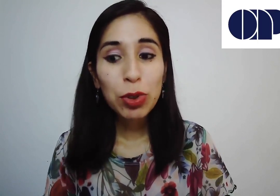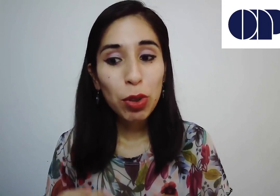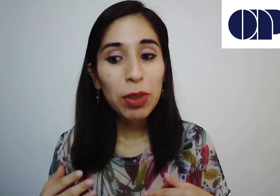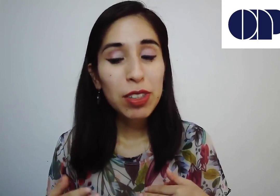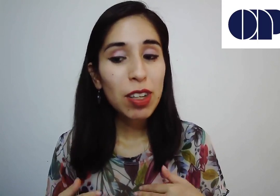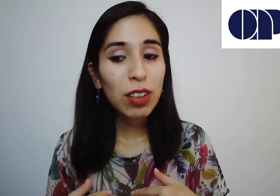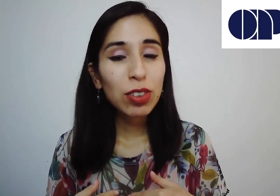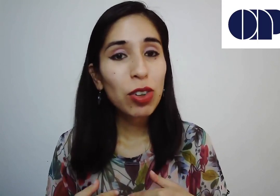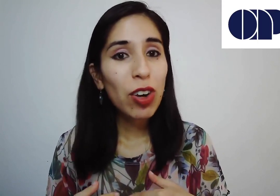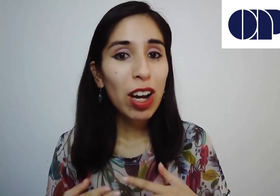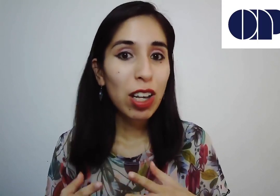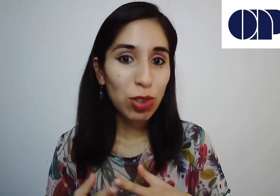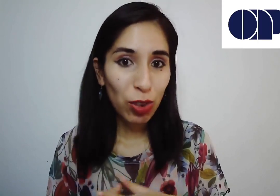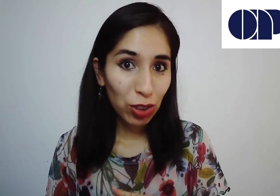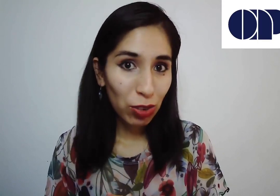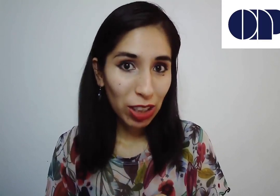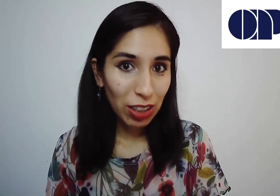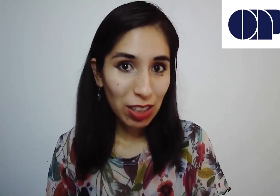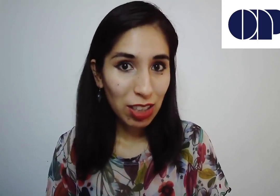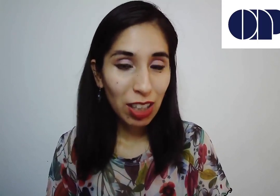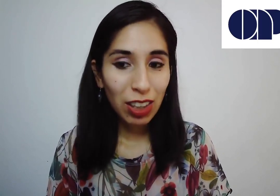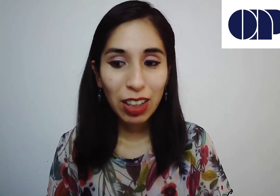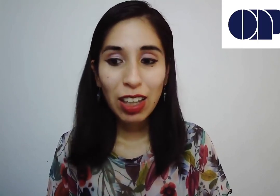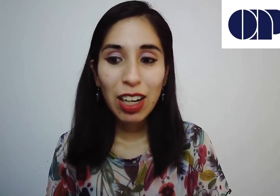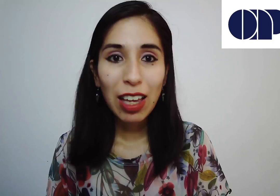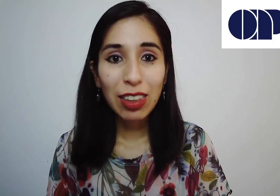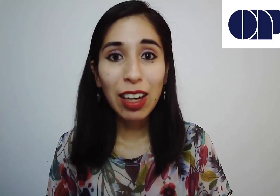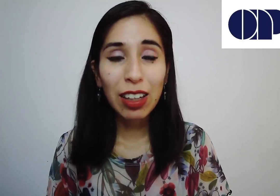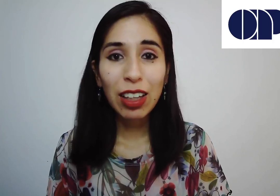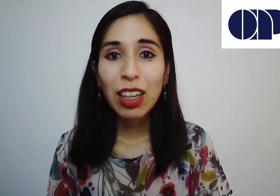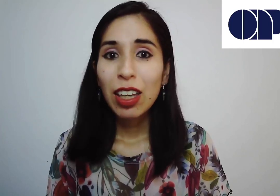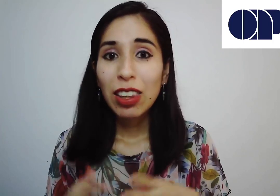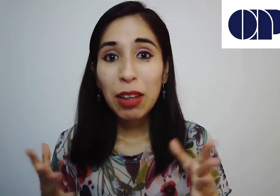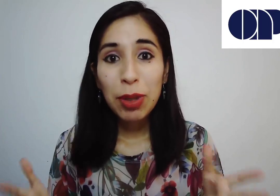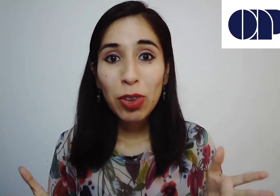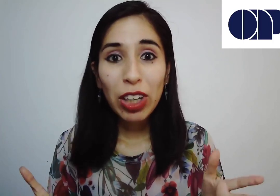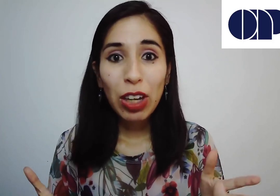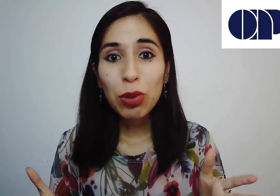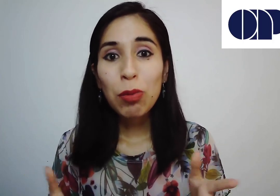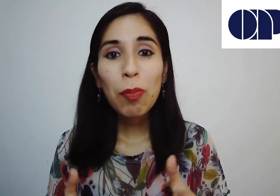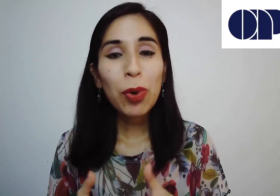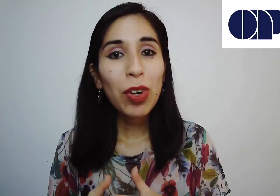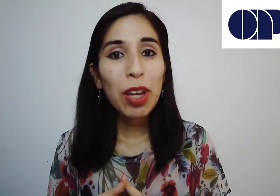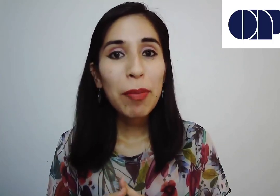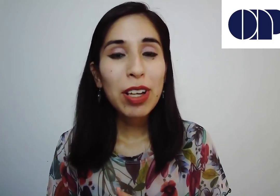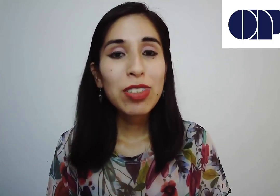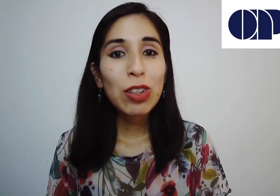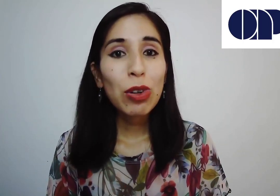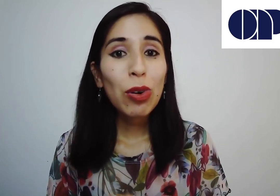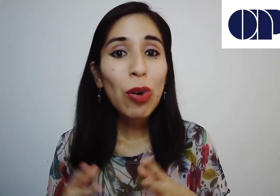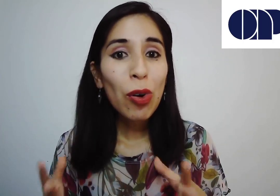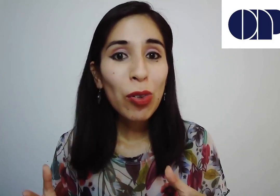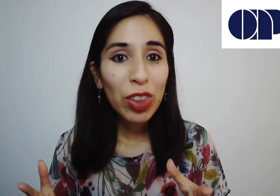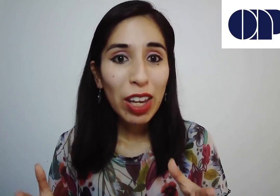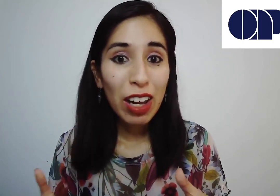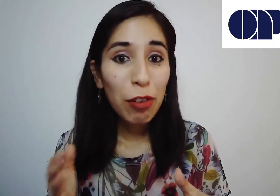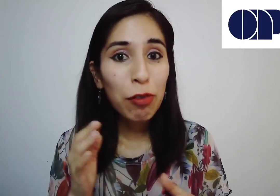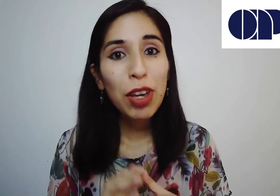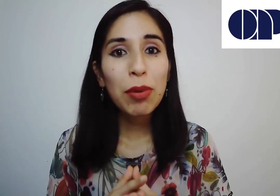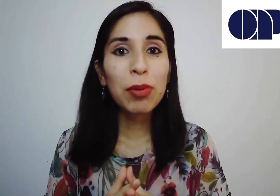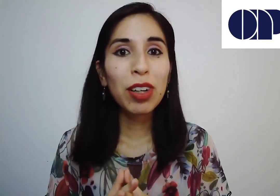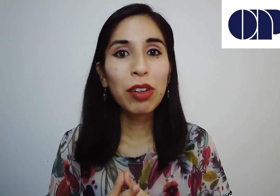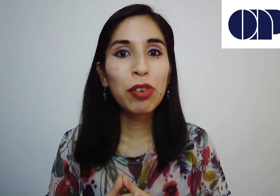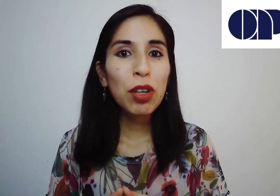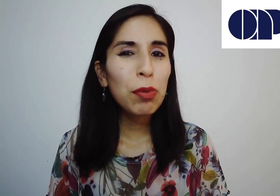estamos comenzando a las 4 47 de la tarde debido a que hubo problemas con el